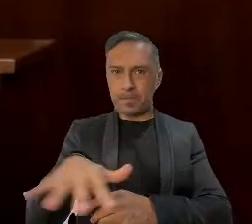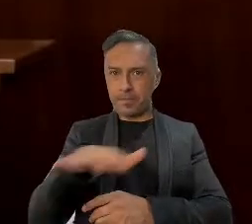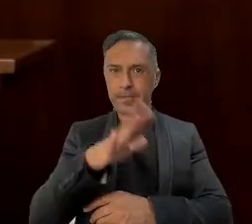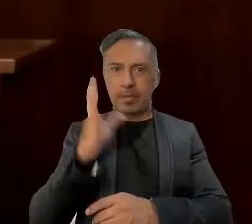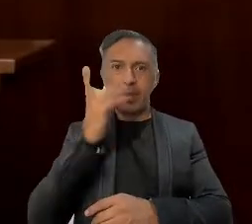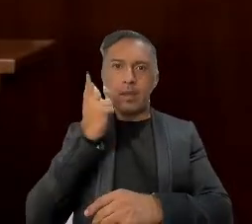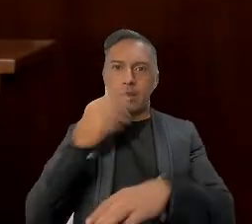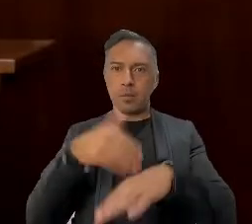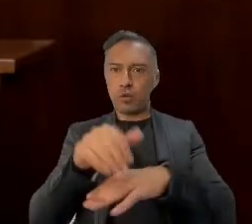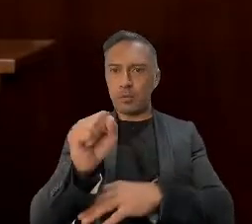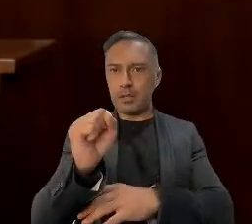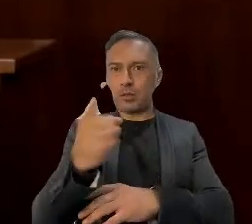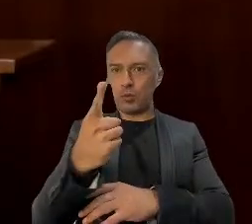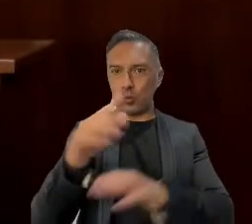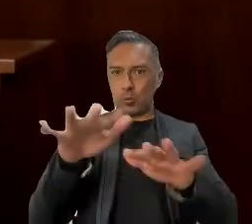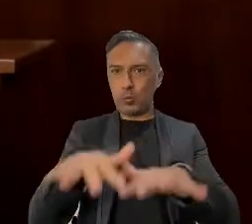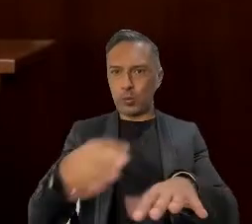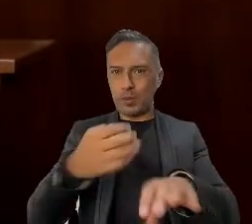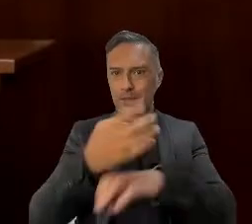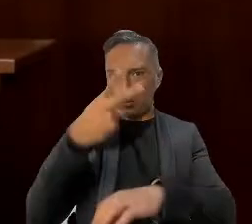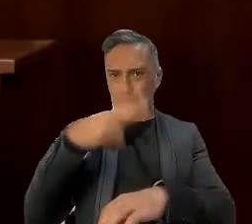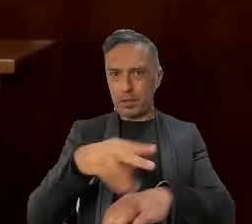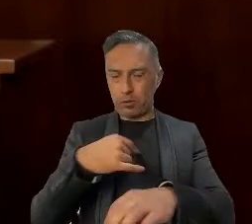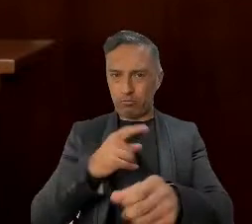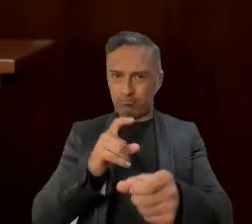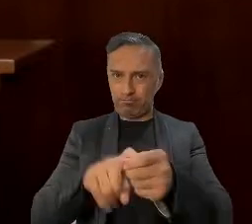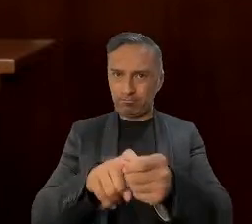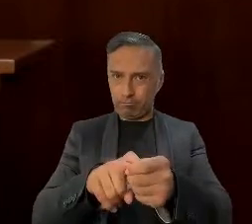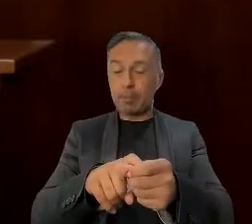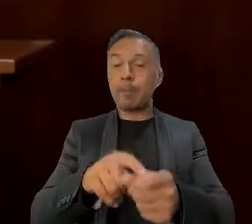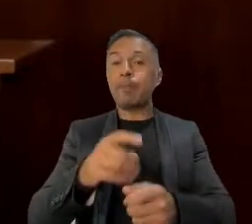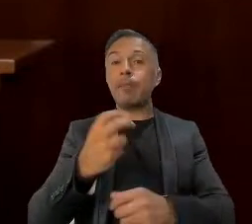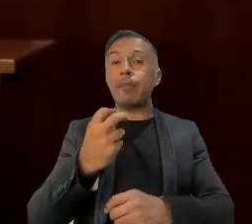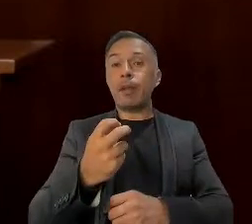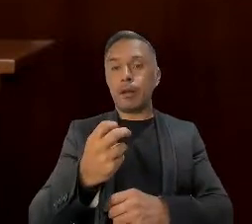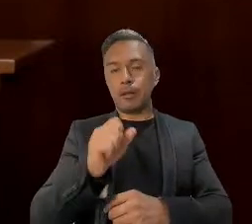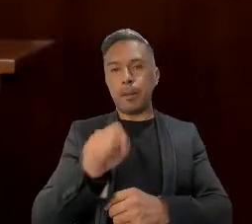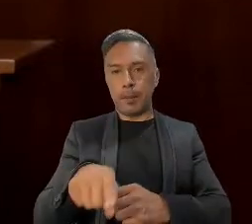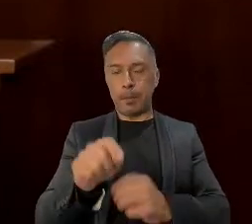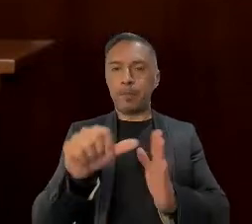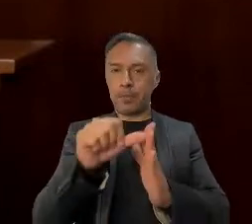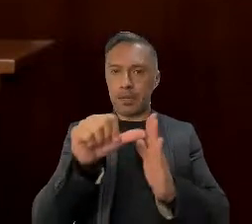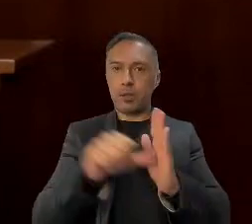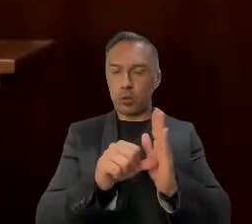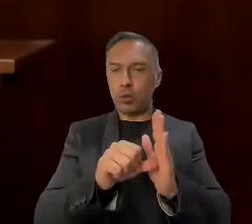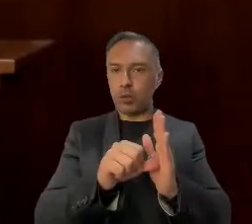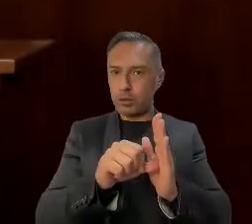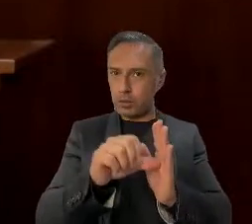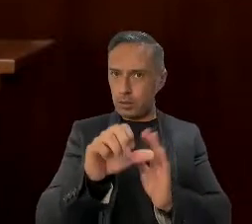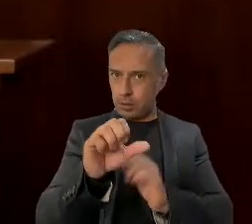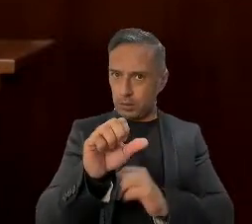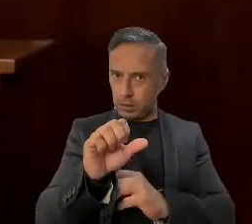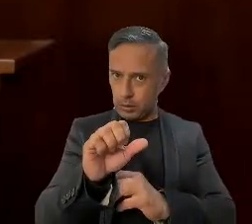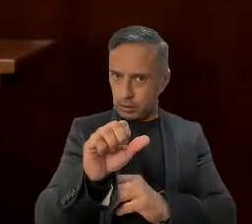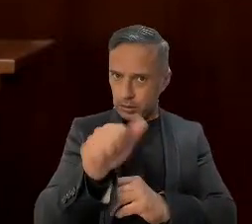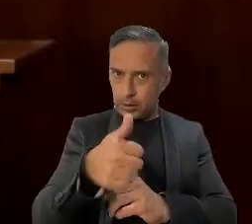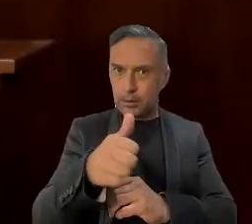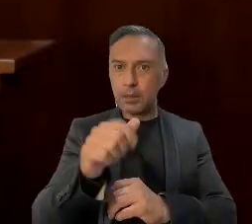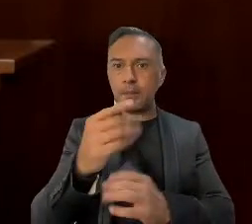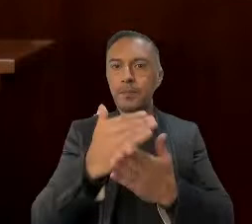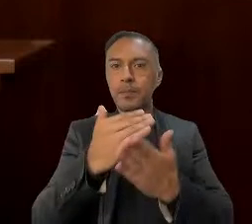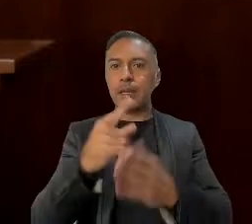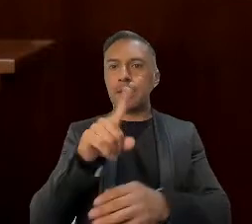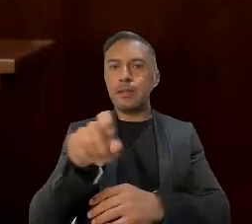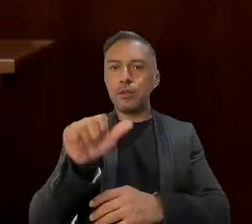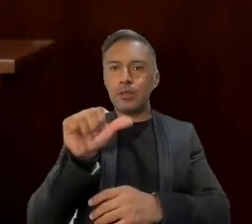primer legislatura del Estado de México y conjuntamente en lo dispuesto en los artículos seis y ciento dieciséis de la